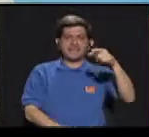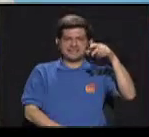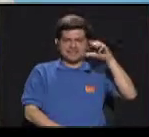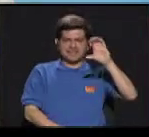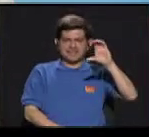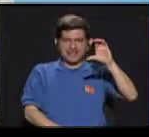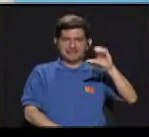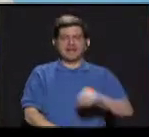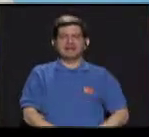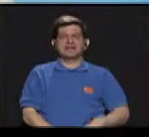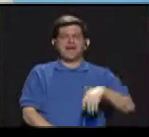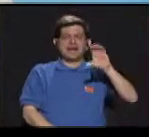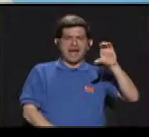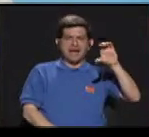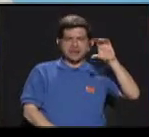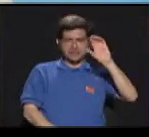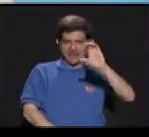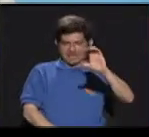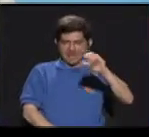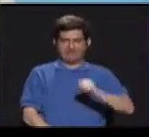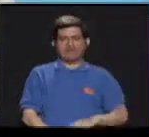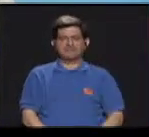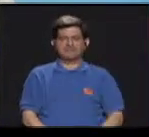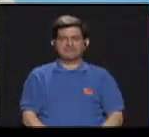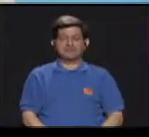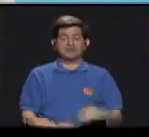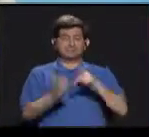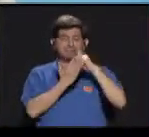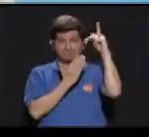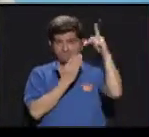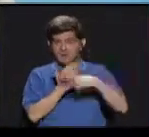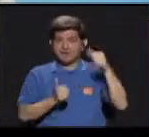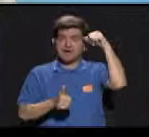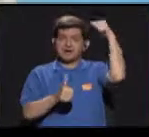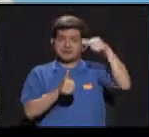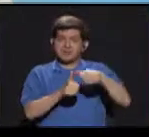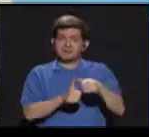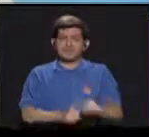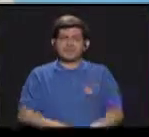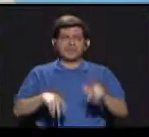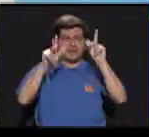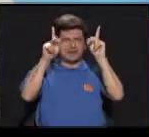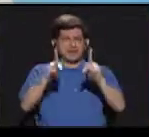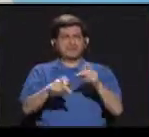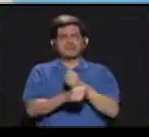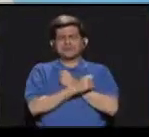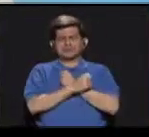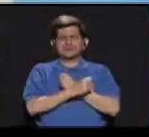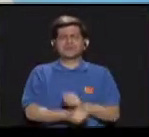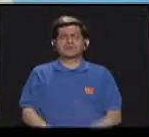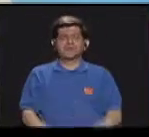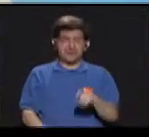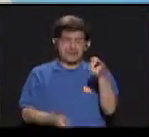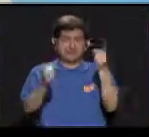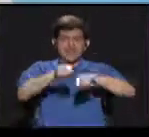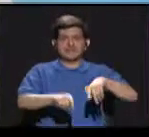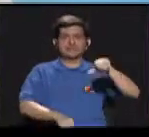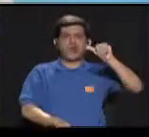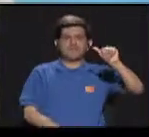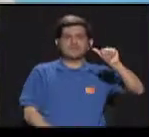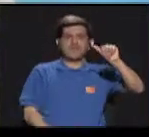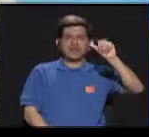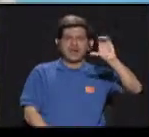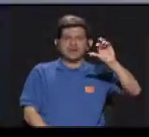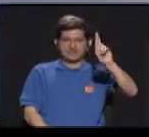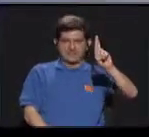Cattaneo, con Carlos Cattaneo, en fin, un programa para recordar a una figura querida como Alfredo Cattaneo. Así